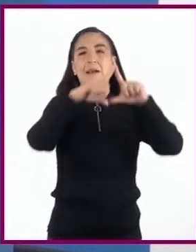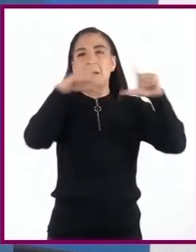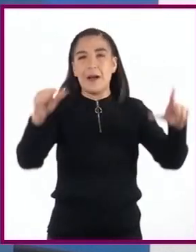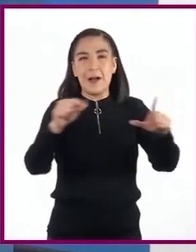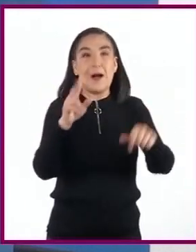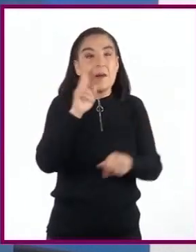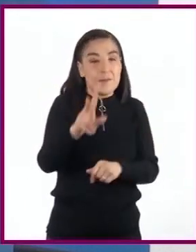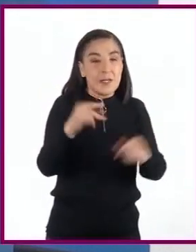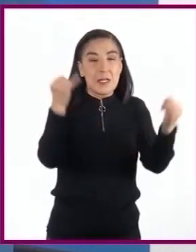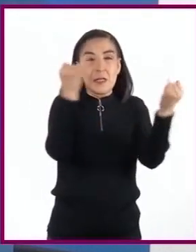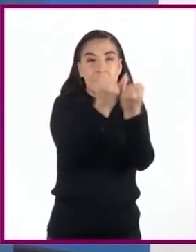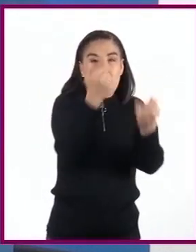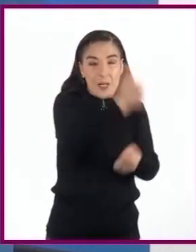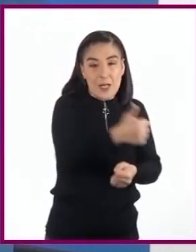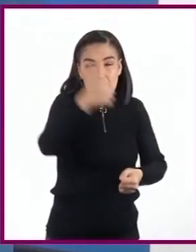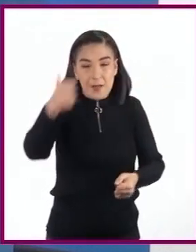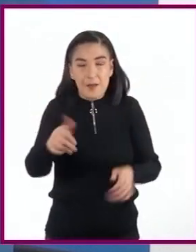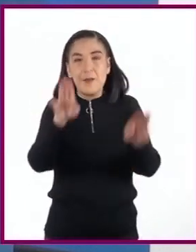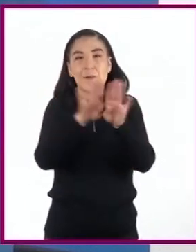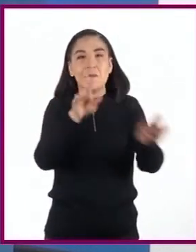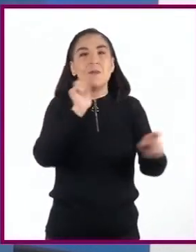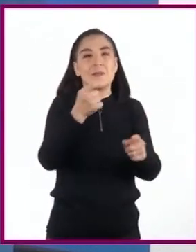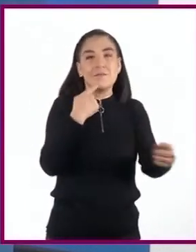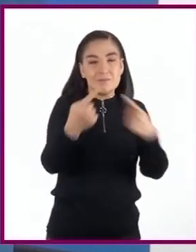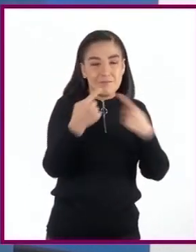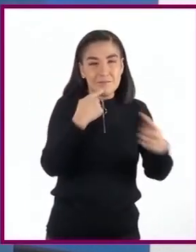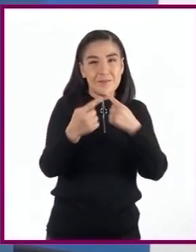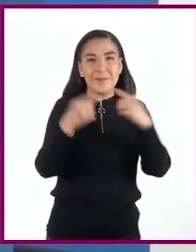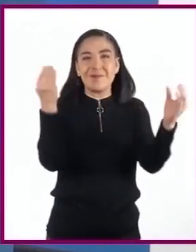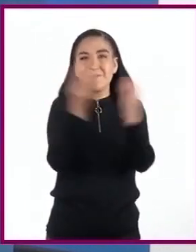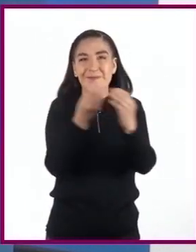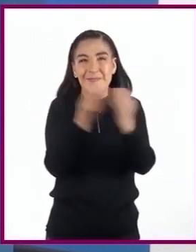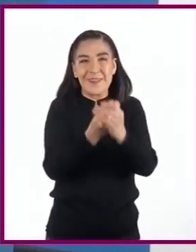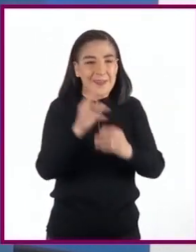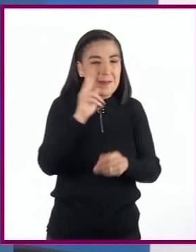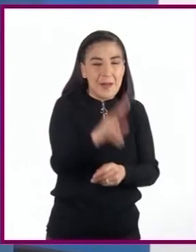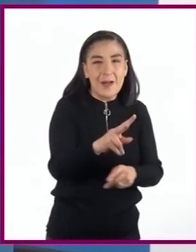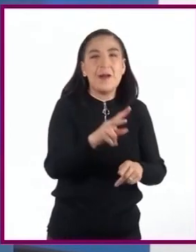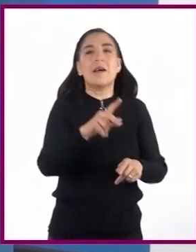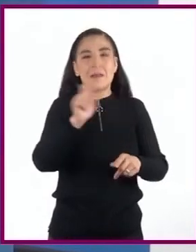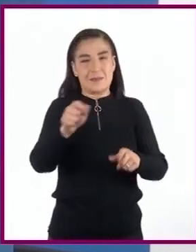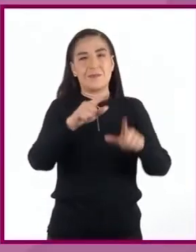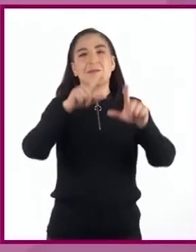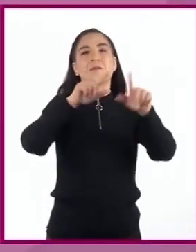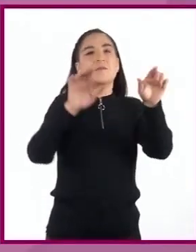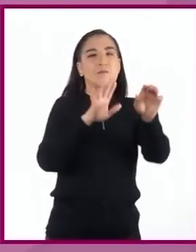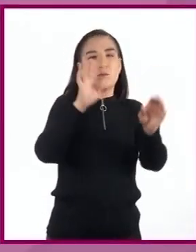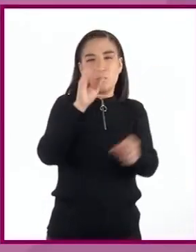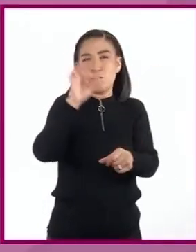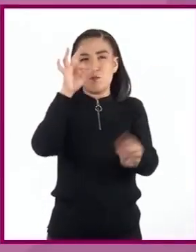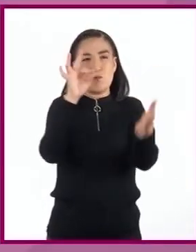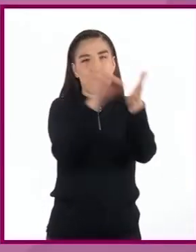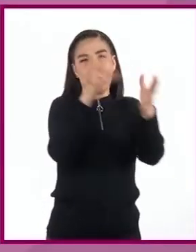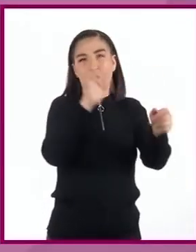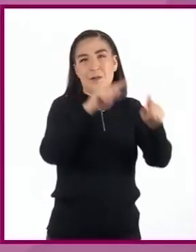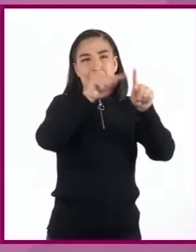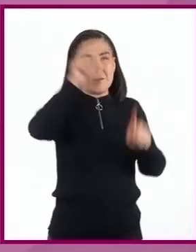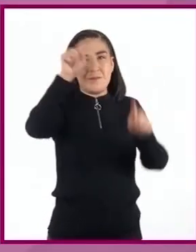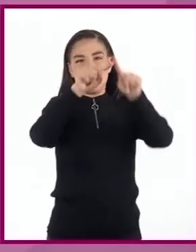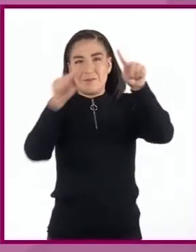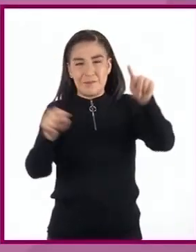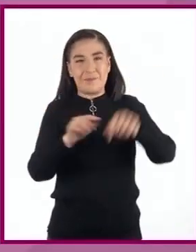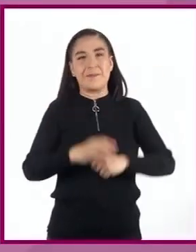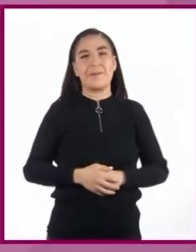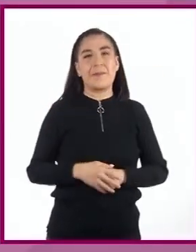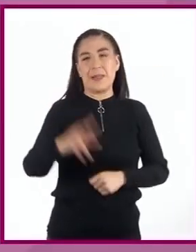verificar cada uno de los criterios de congruencia mediante el desplazamiento de uno de sus vértices. En el programa de